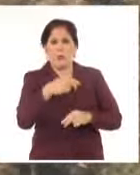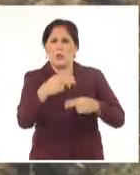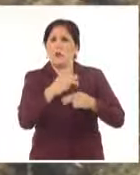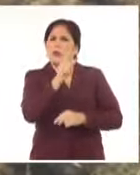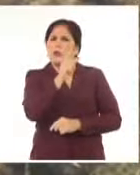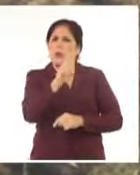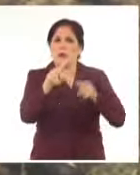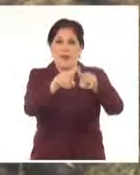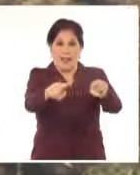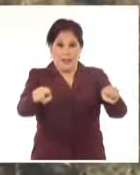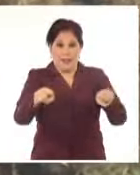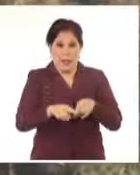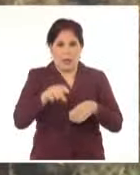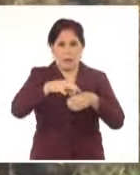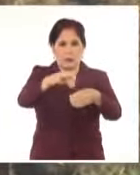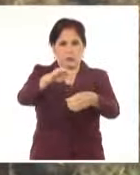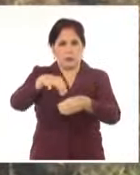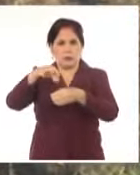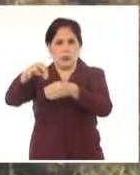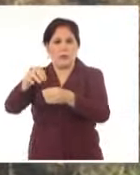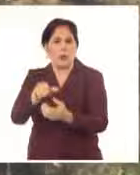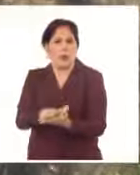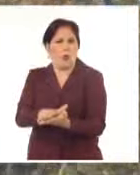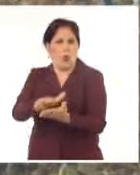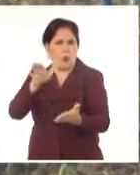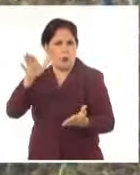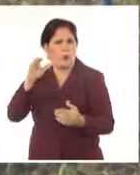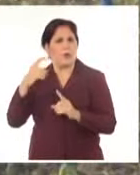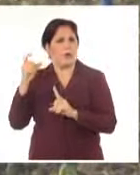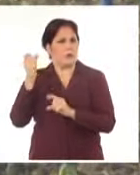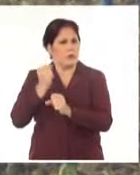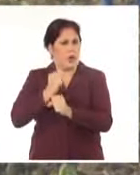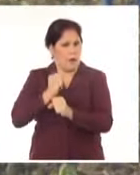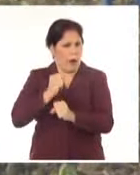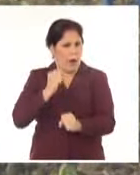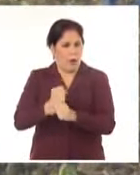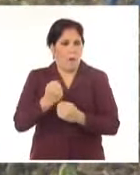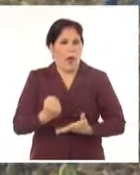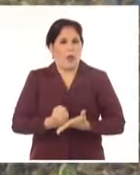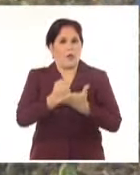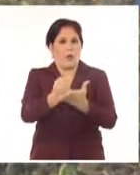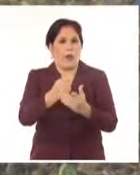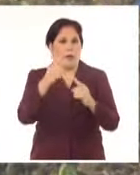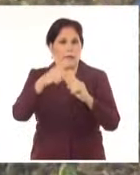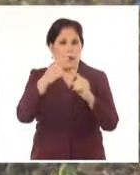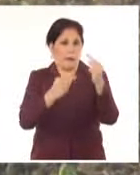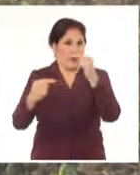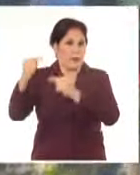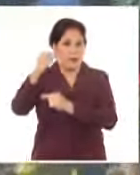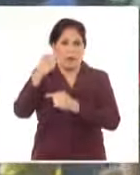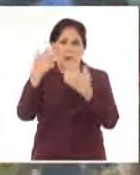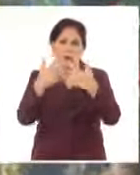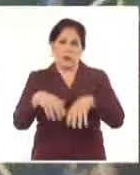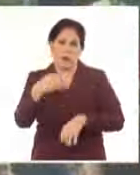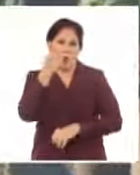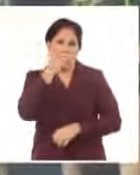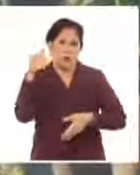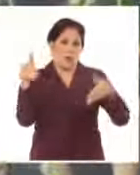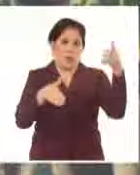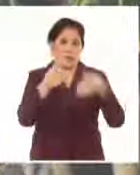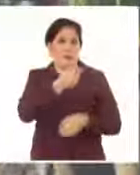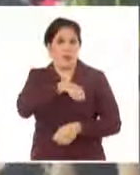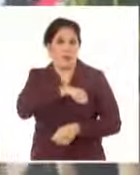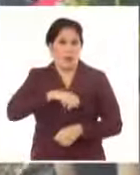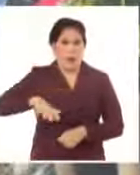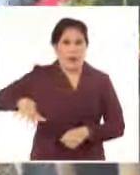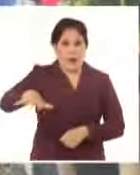2 hectáreas quedaron plantadas, muestra del compromiso de la clase obrera de contribuir a una tarea prioritaria para, desde la participación popular,